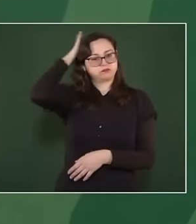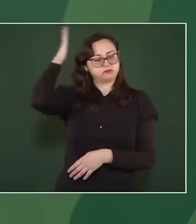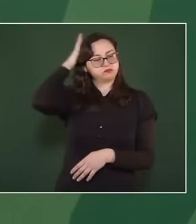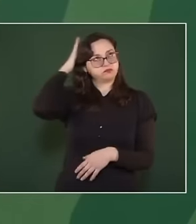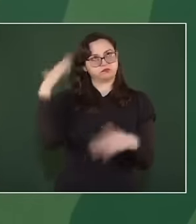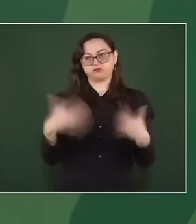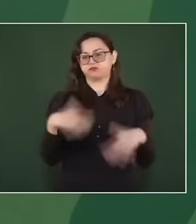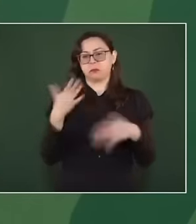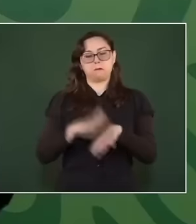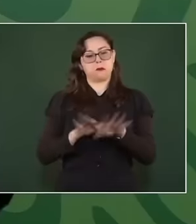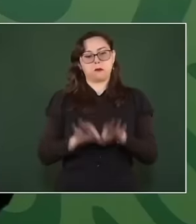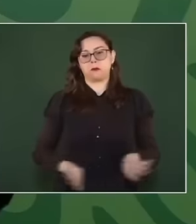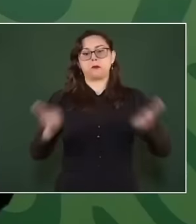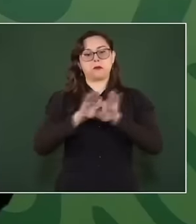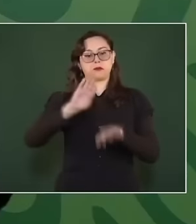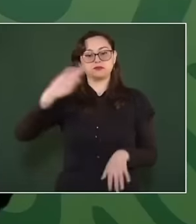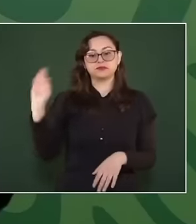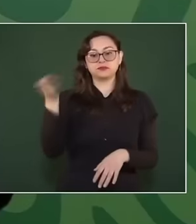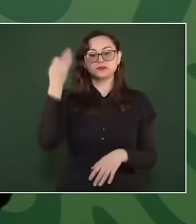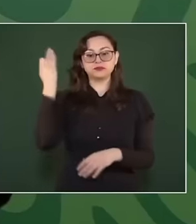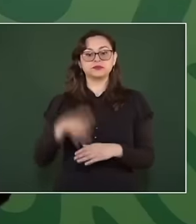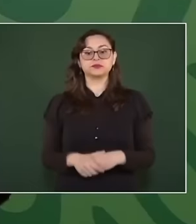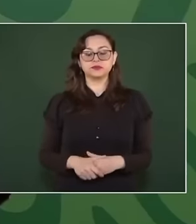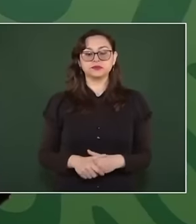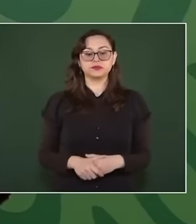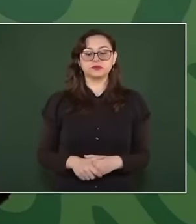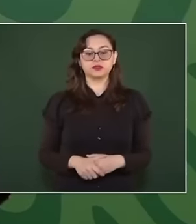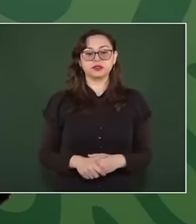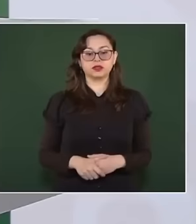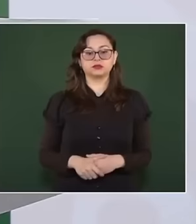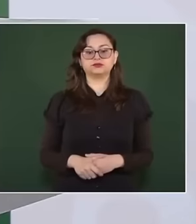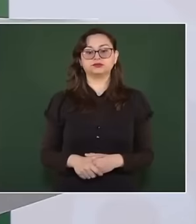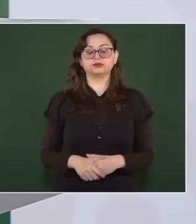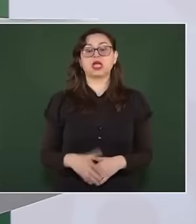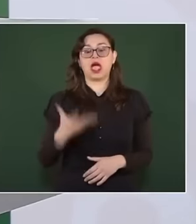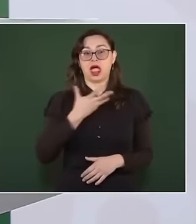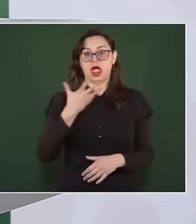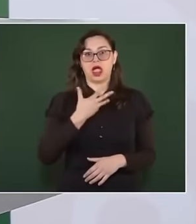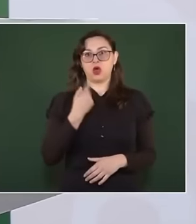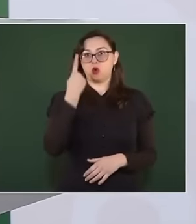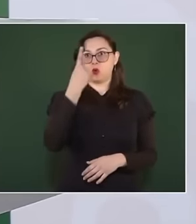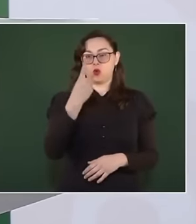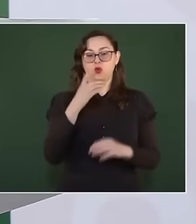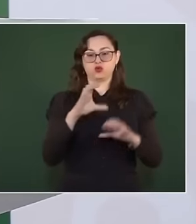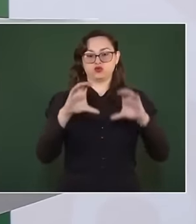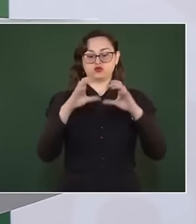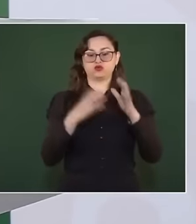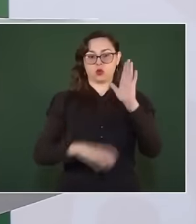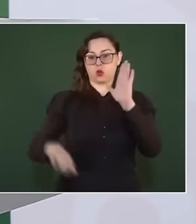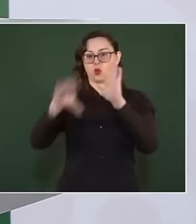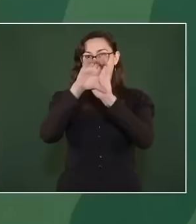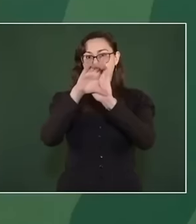Federal se creó con un nivel Superior y tres subterráneos en los que se ubicaron